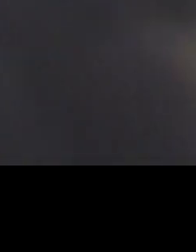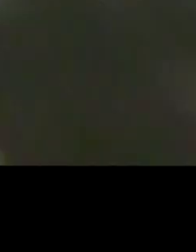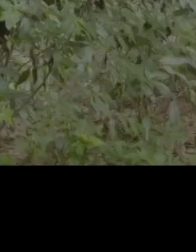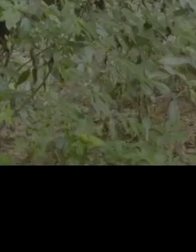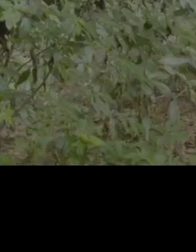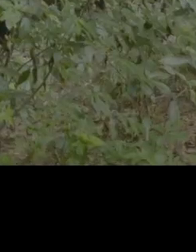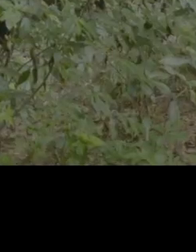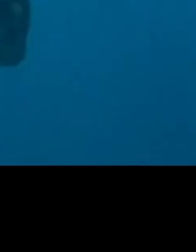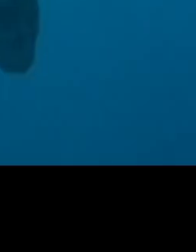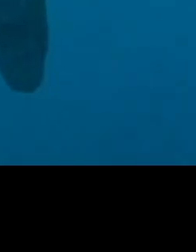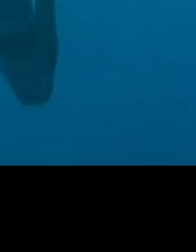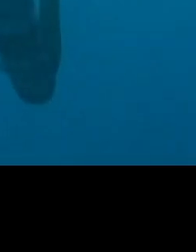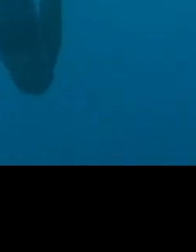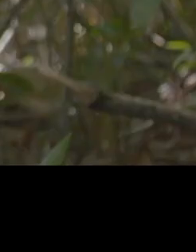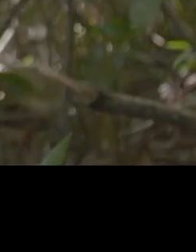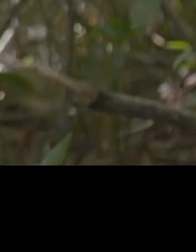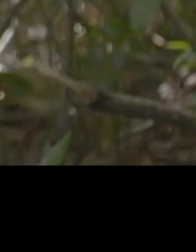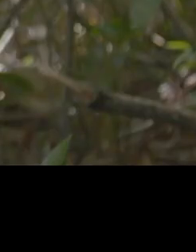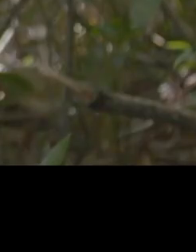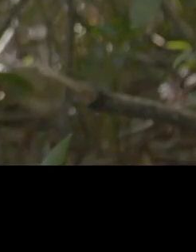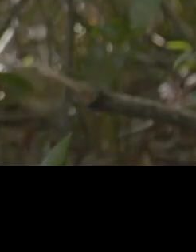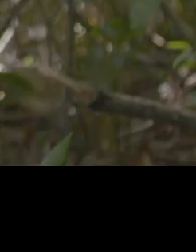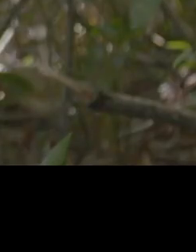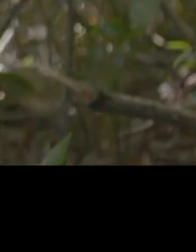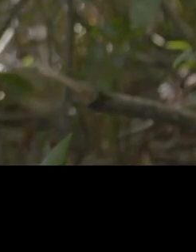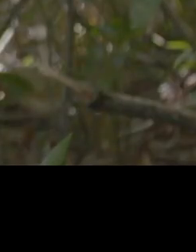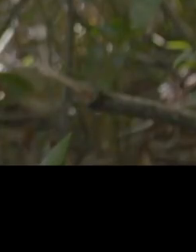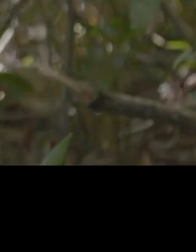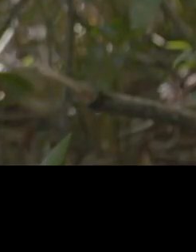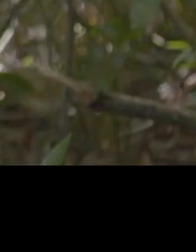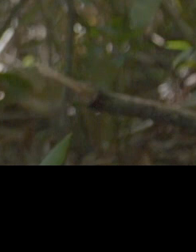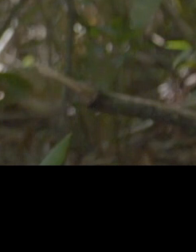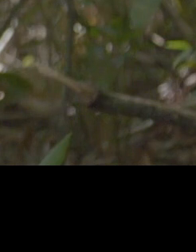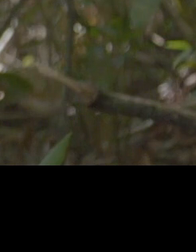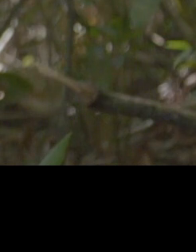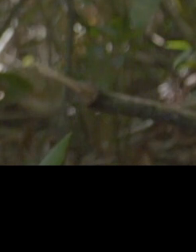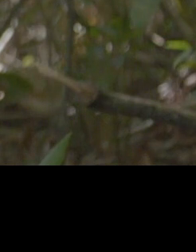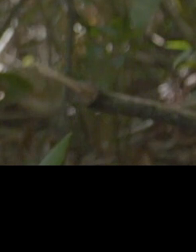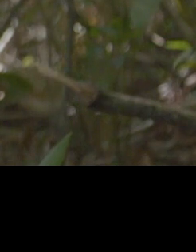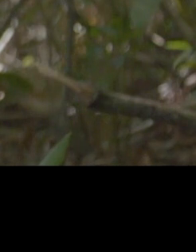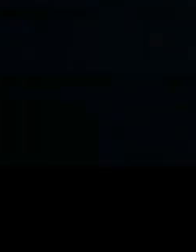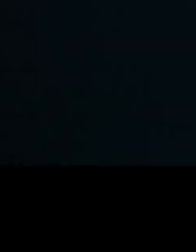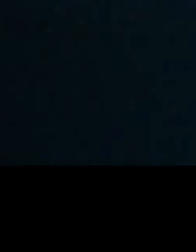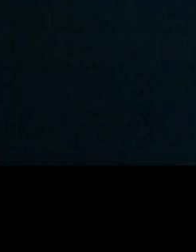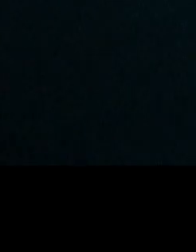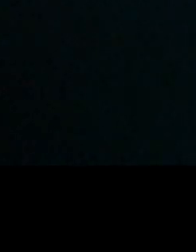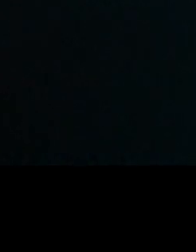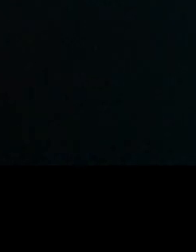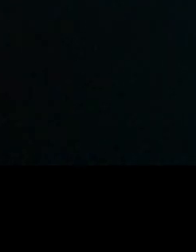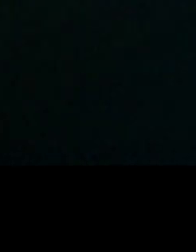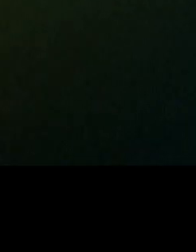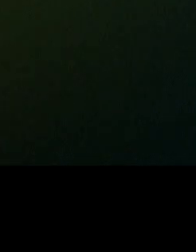con usted, con usted, con usted. Pero este país es mío. Y lo voy a defender como sea.